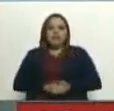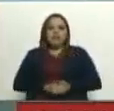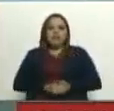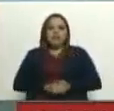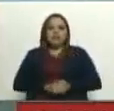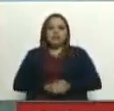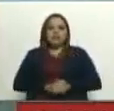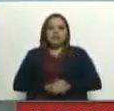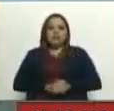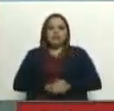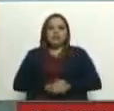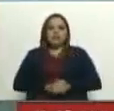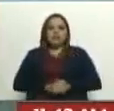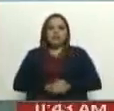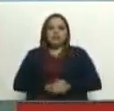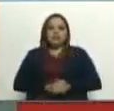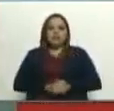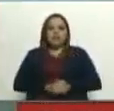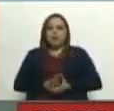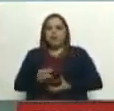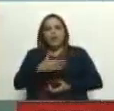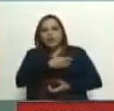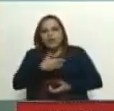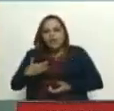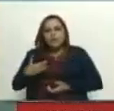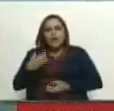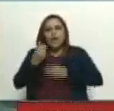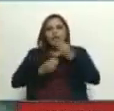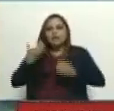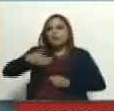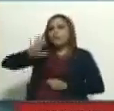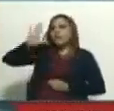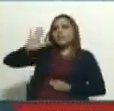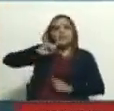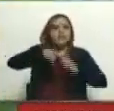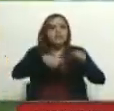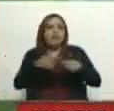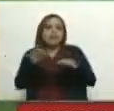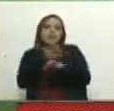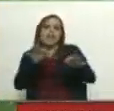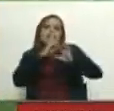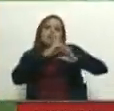No venimos a prometer cosas aquí que no vamos a cumplir.